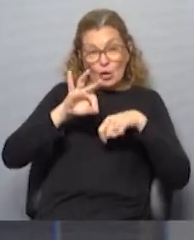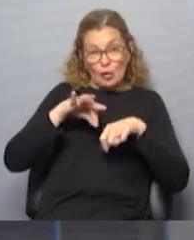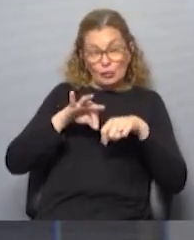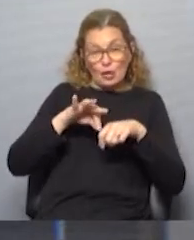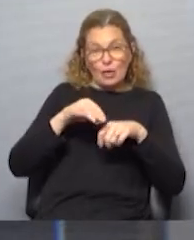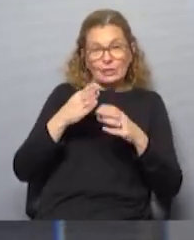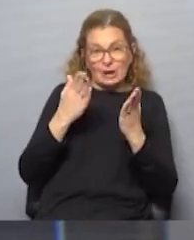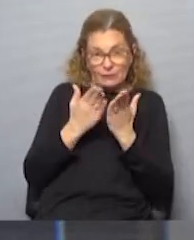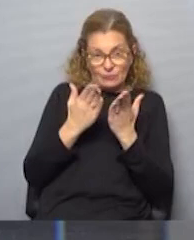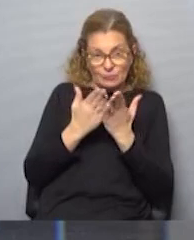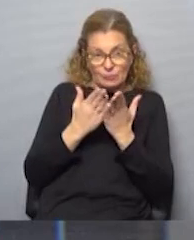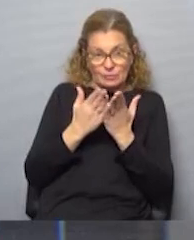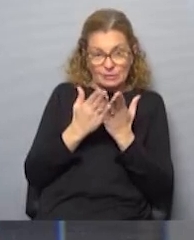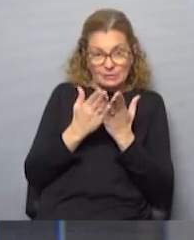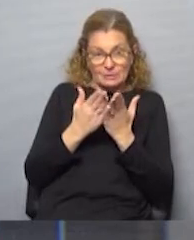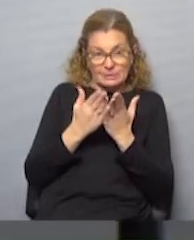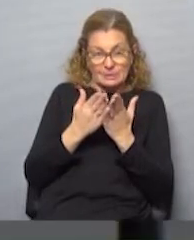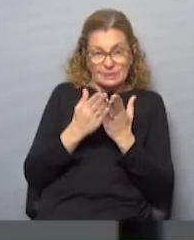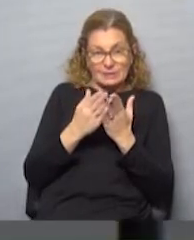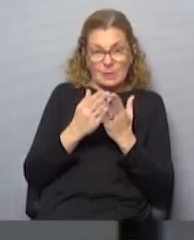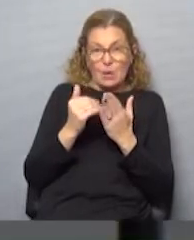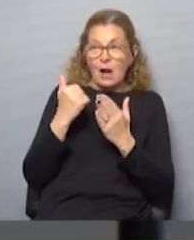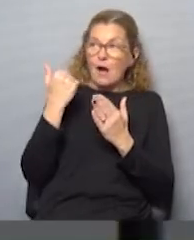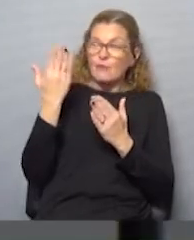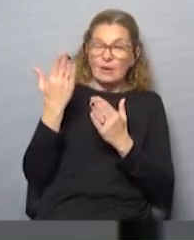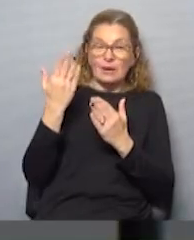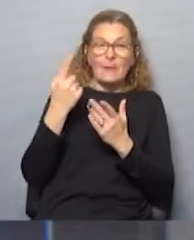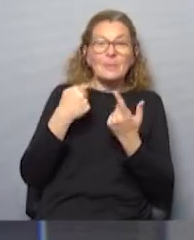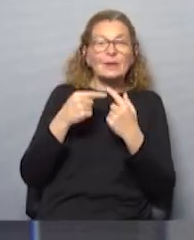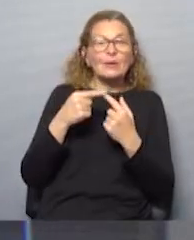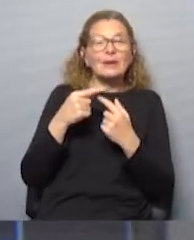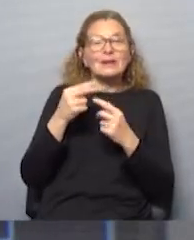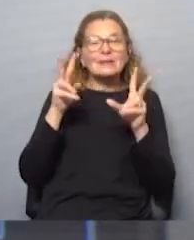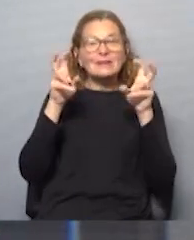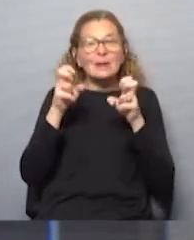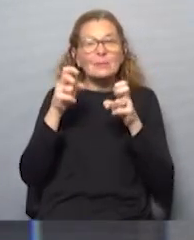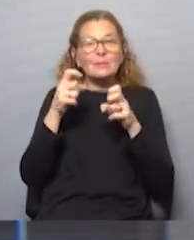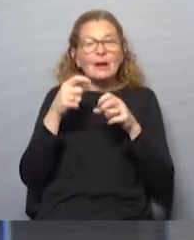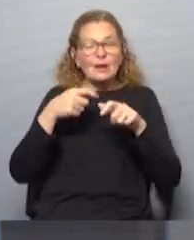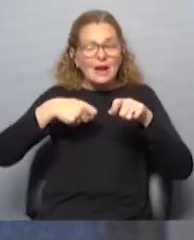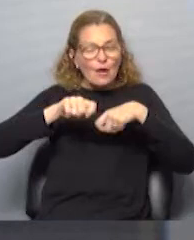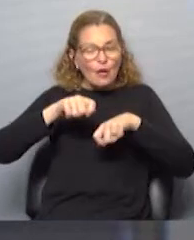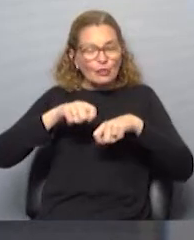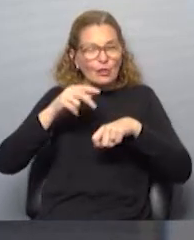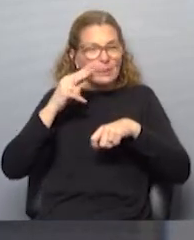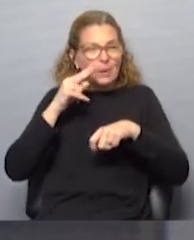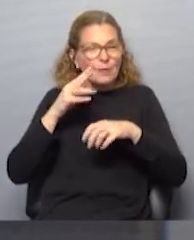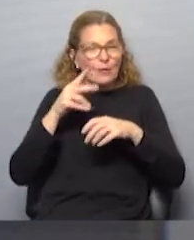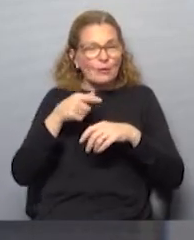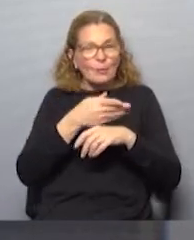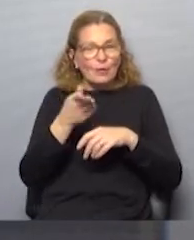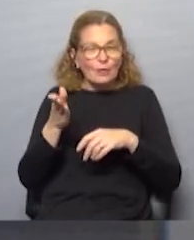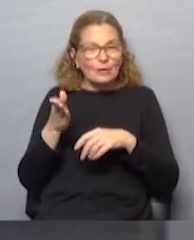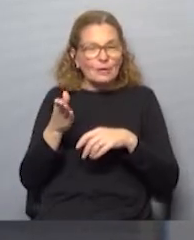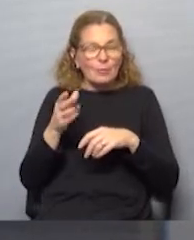de la formación en el exterior el asunto es que si lo miramos como un negocio de alguna forma la realidad que tenemos hoy es